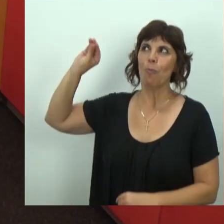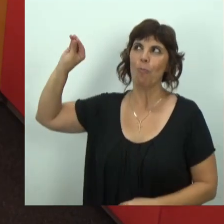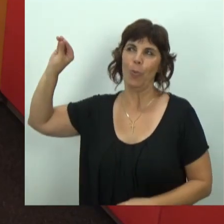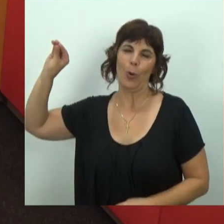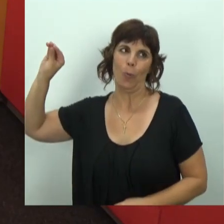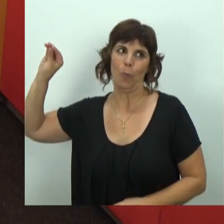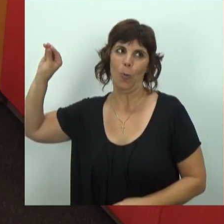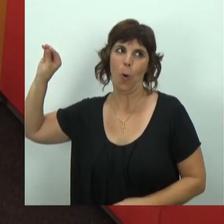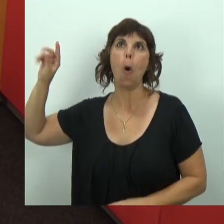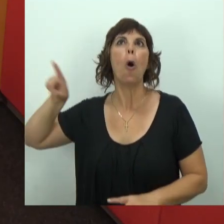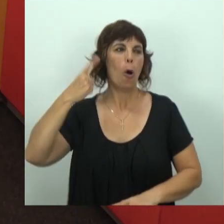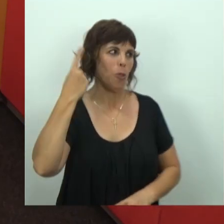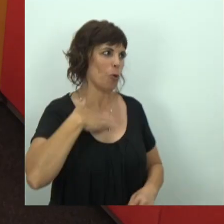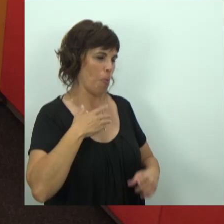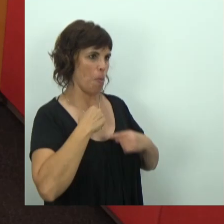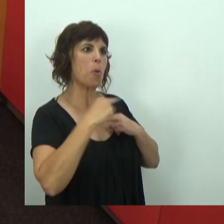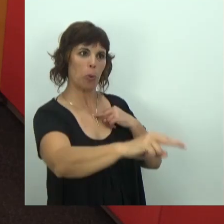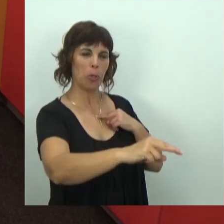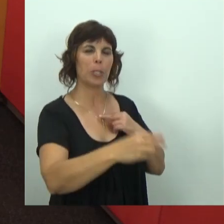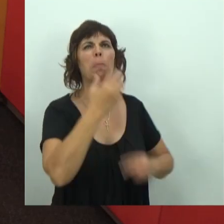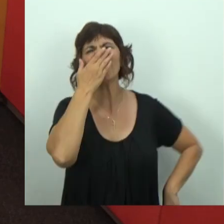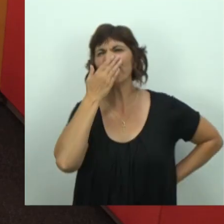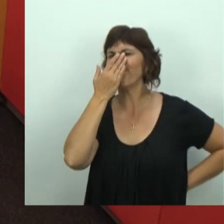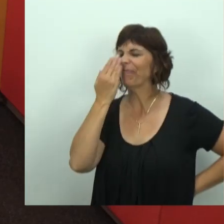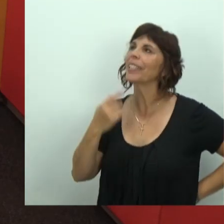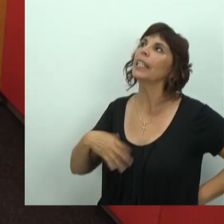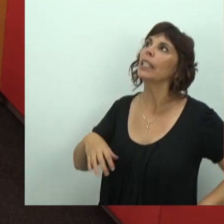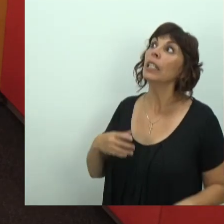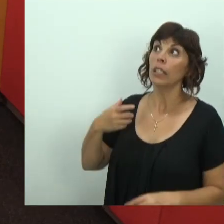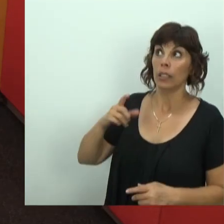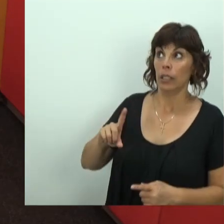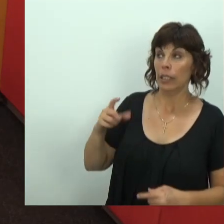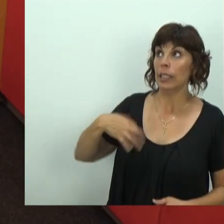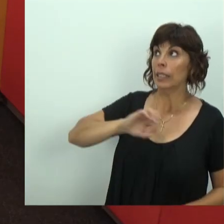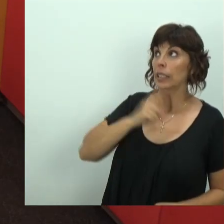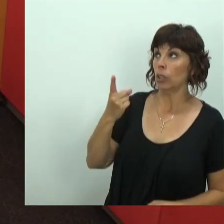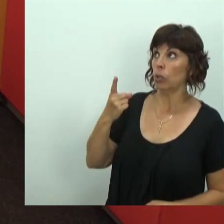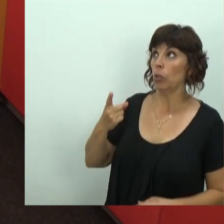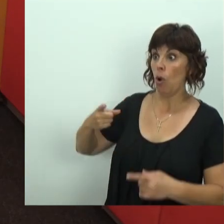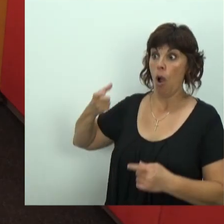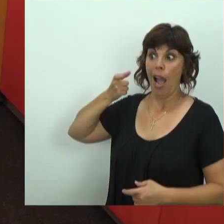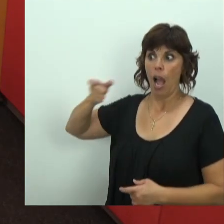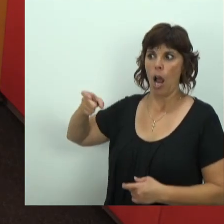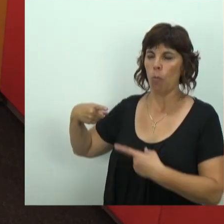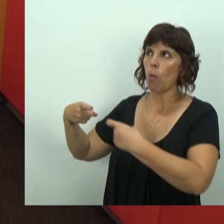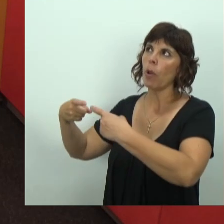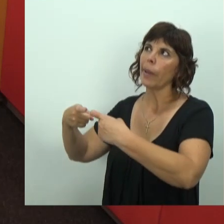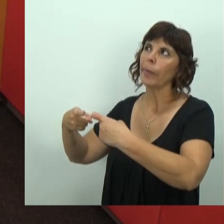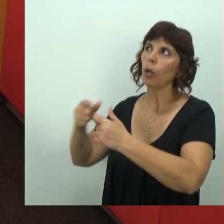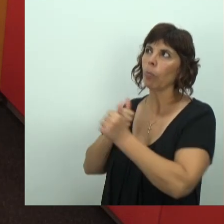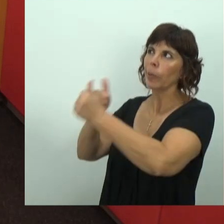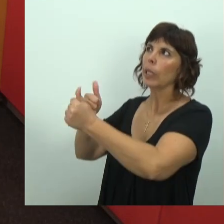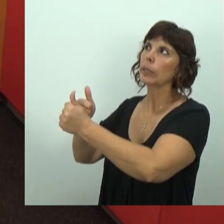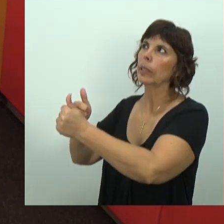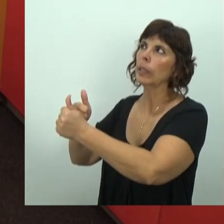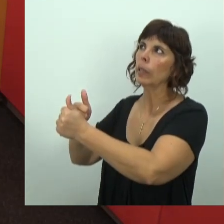siga a los amalequitas? Y segundo, ¿podré alcanzarlo? Y el Señor dijo, síguelos, porque ciertamente lo alcanzarás y